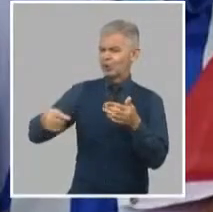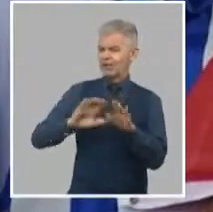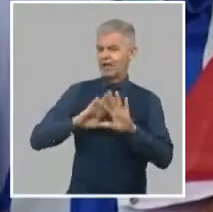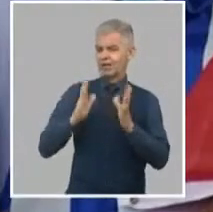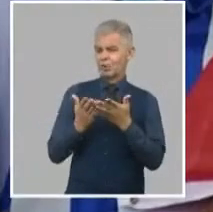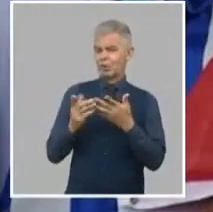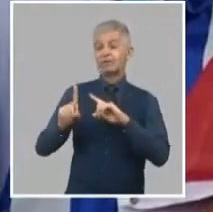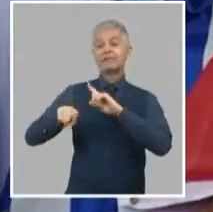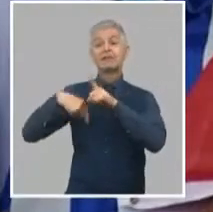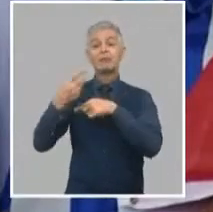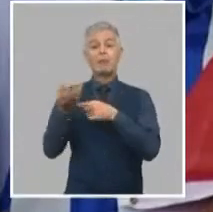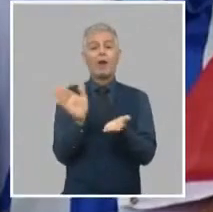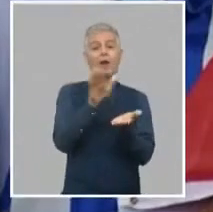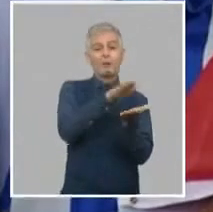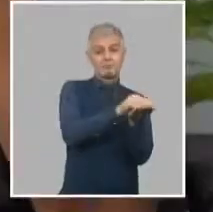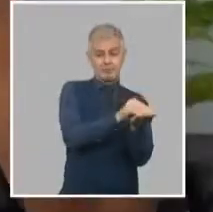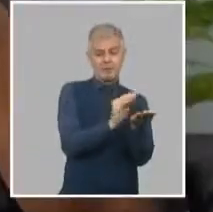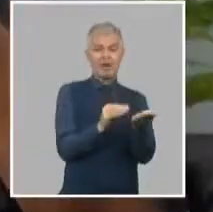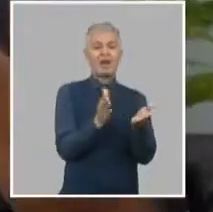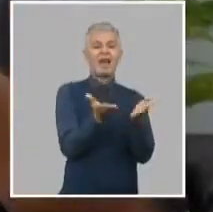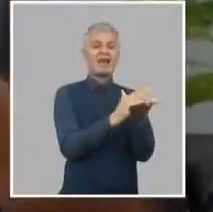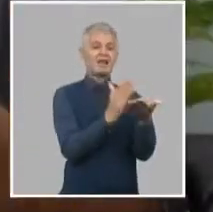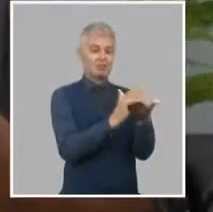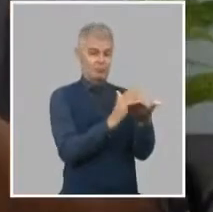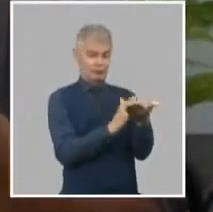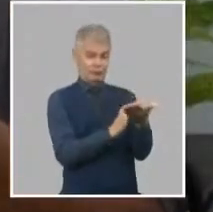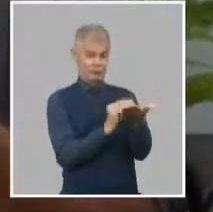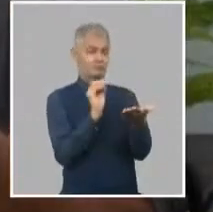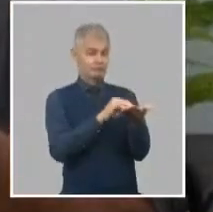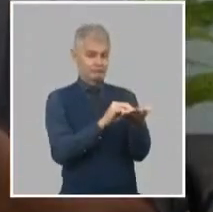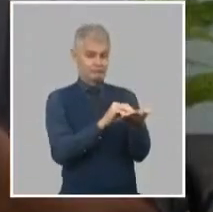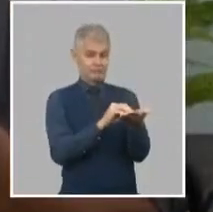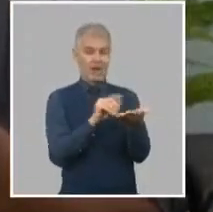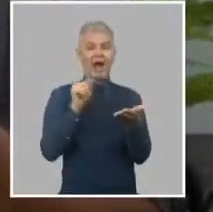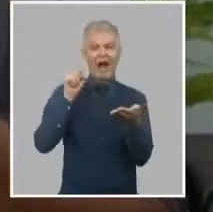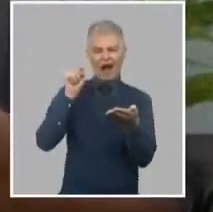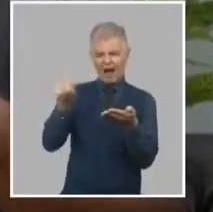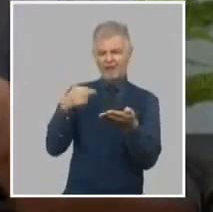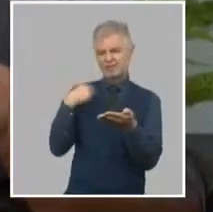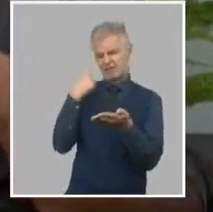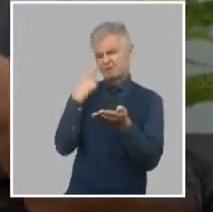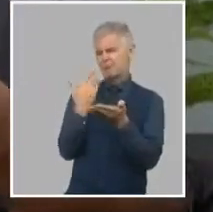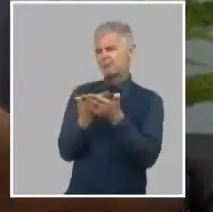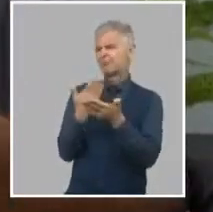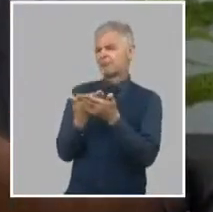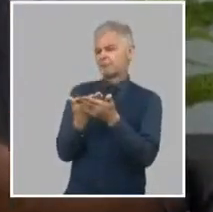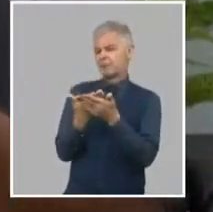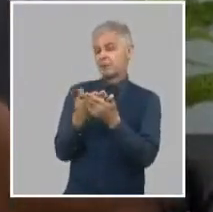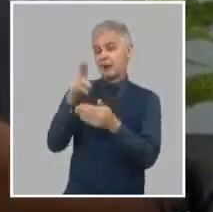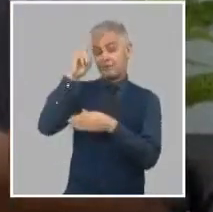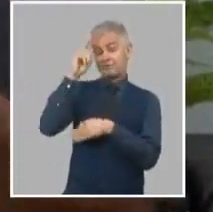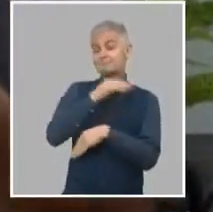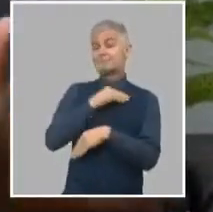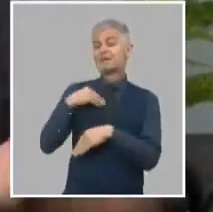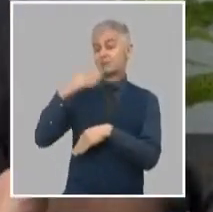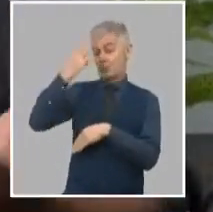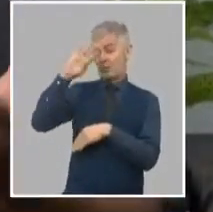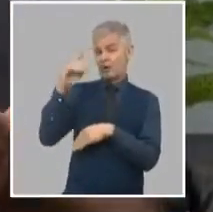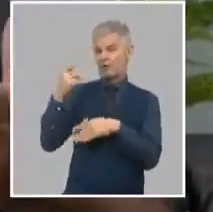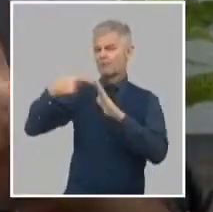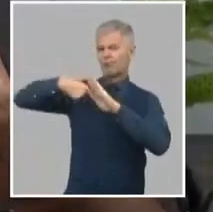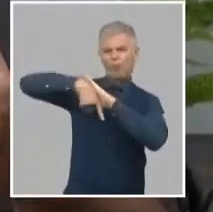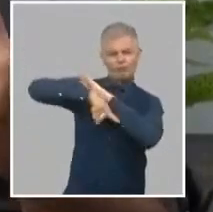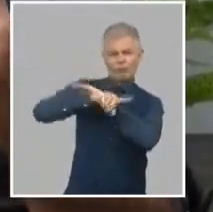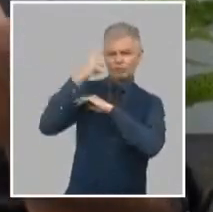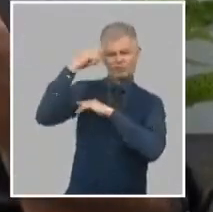un libro. Allí se evidenció que los médicos cubanos, con su profundo conocimiento de la